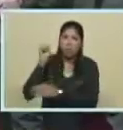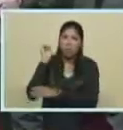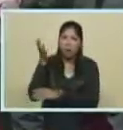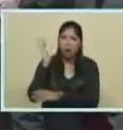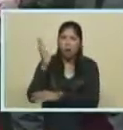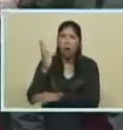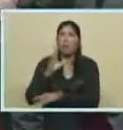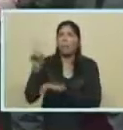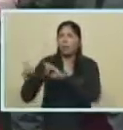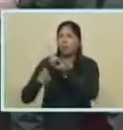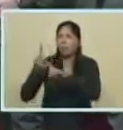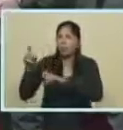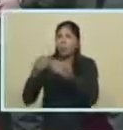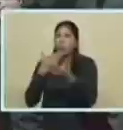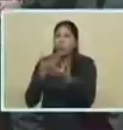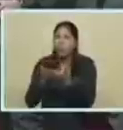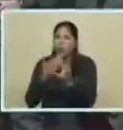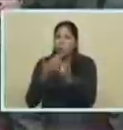asambleas de consulta.